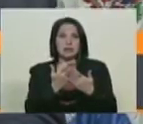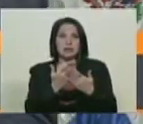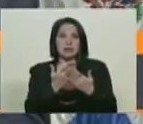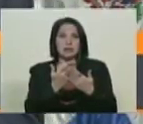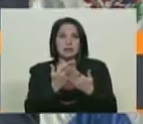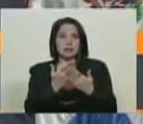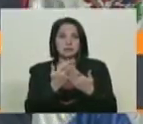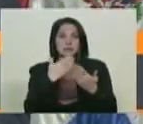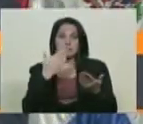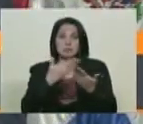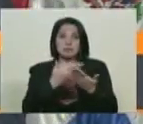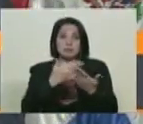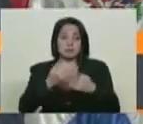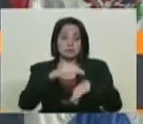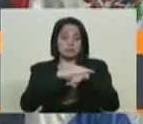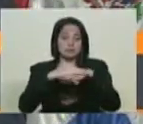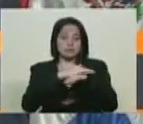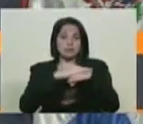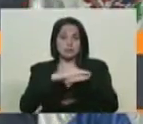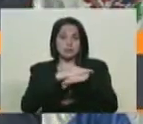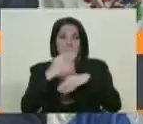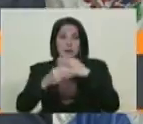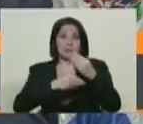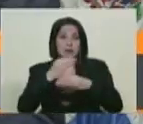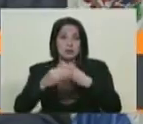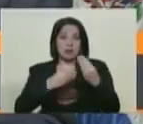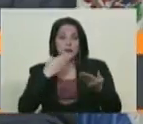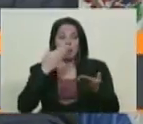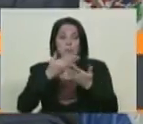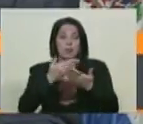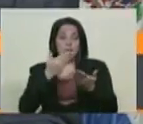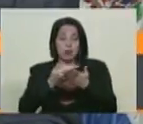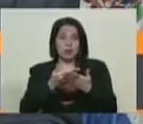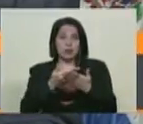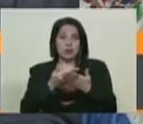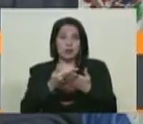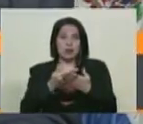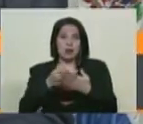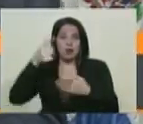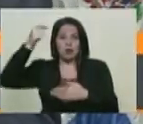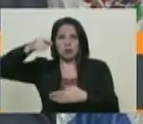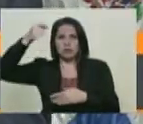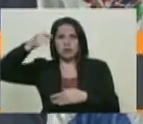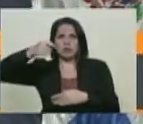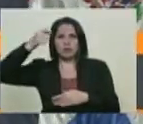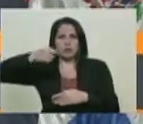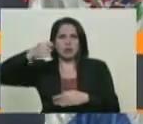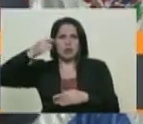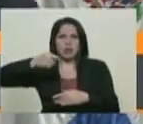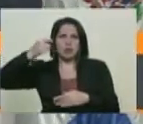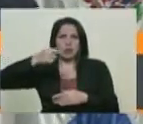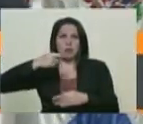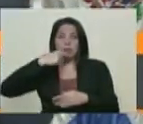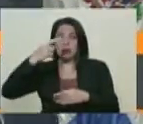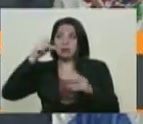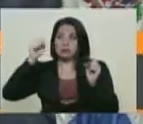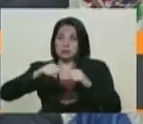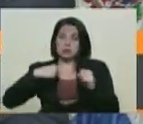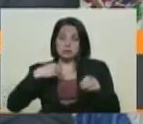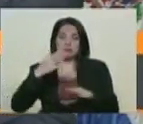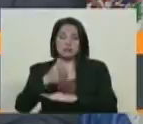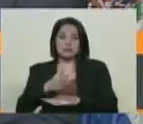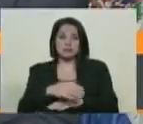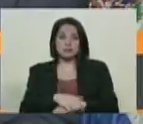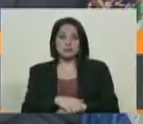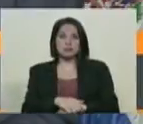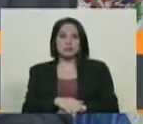a una solicitud que hiciera, a una propuesta que hiciera un diputado de la oposición llamado Luis Florido, dijimos, sí, allá vamos.